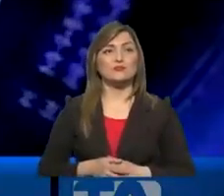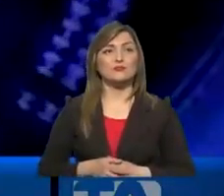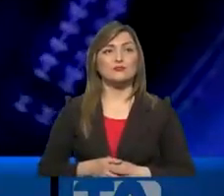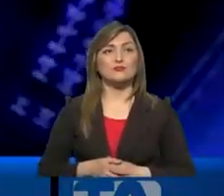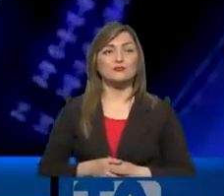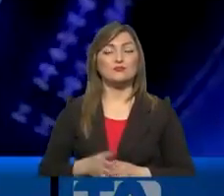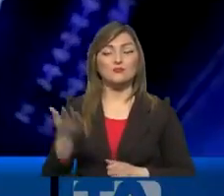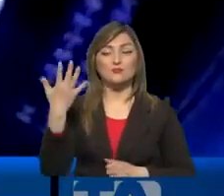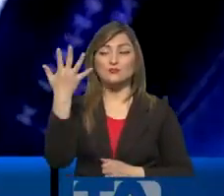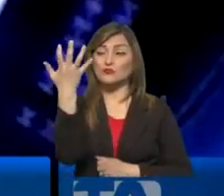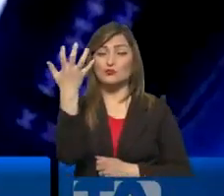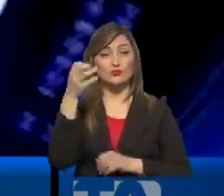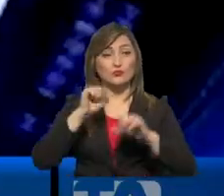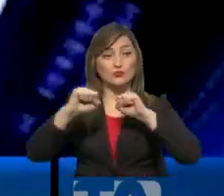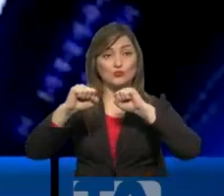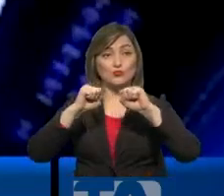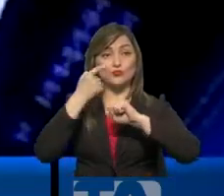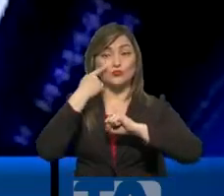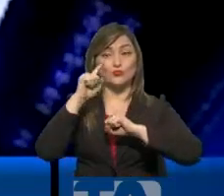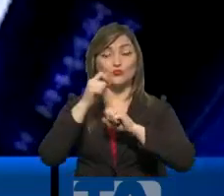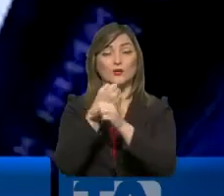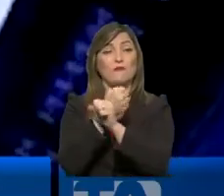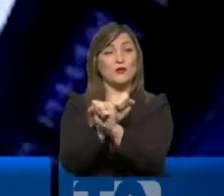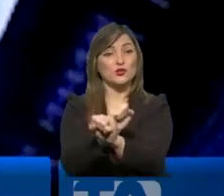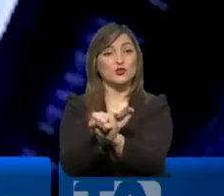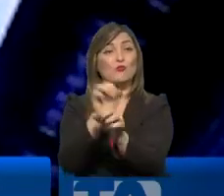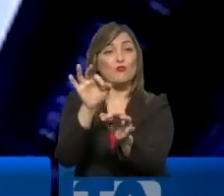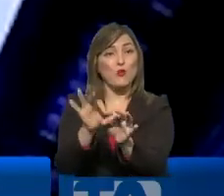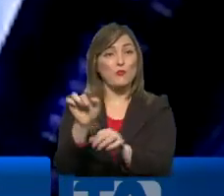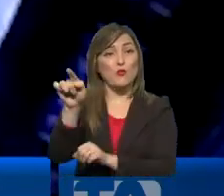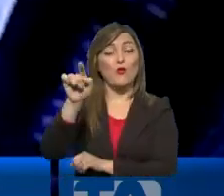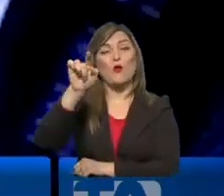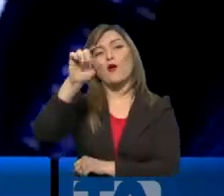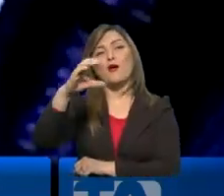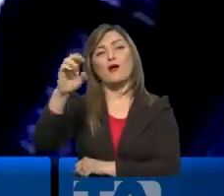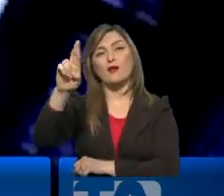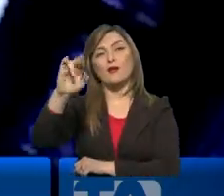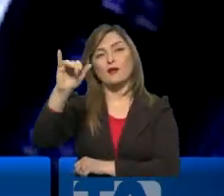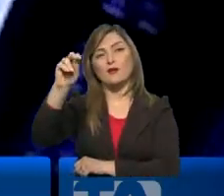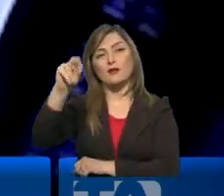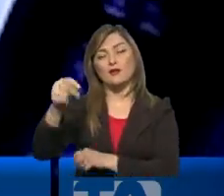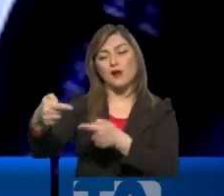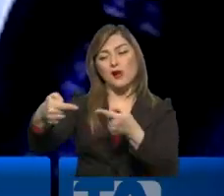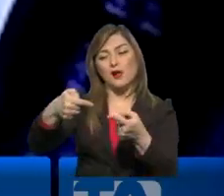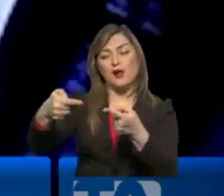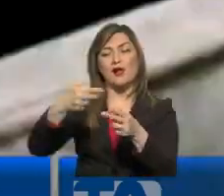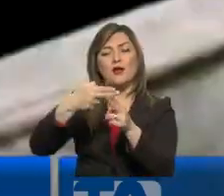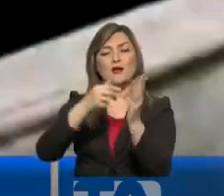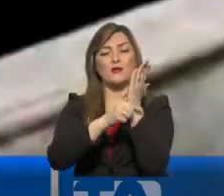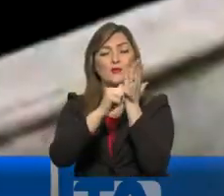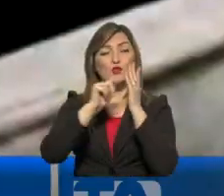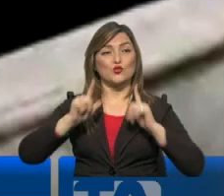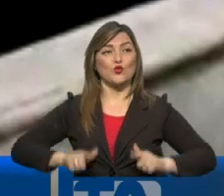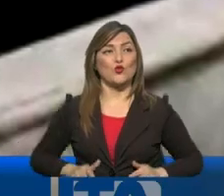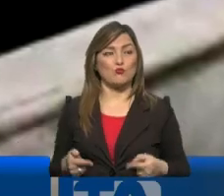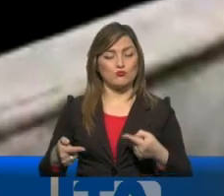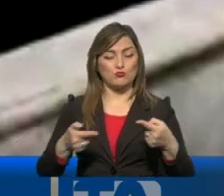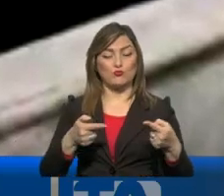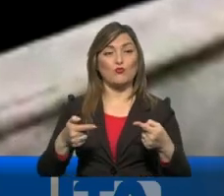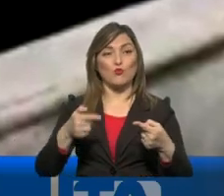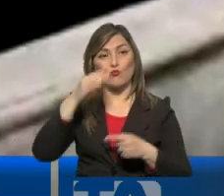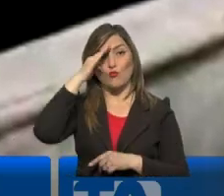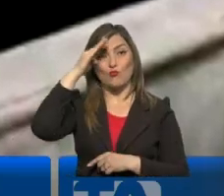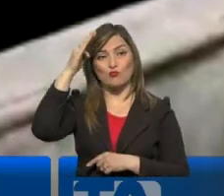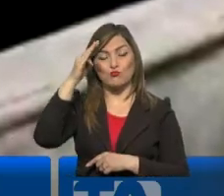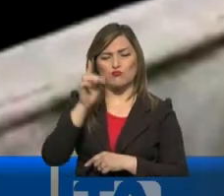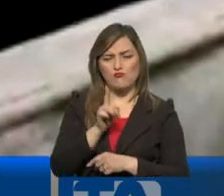Las escenas del pasado 15 de mayo en las que se vio al defensor del pueblo Freddy Carrión en acalorada riña con el exministro de Salud y pese a la presencia